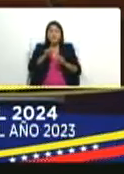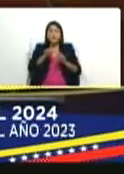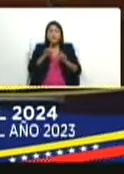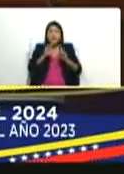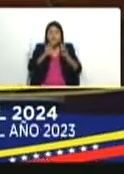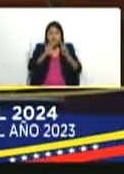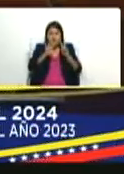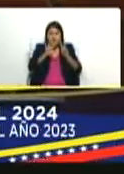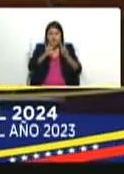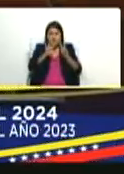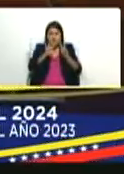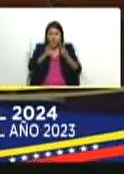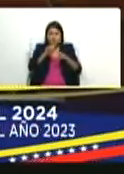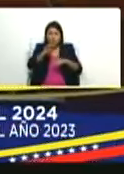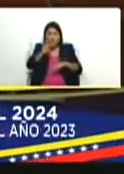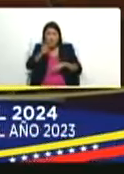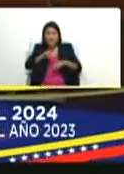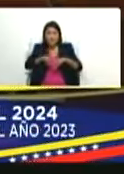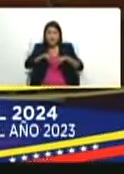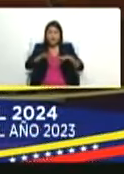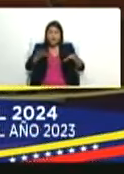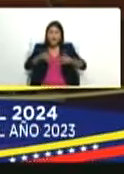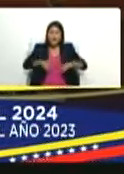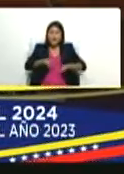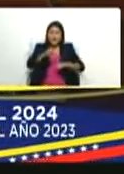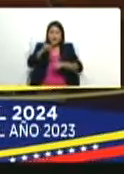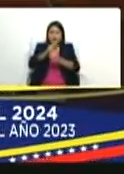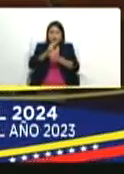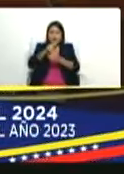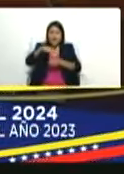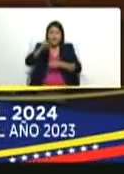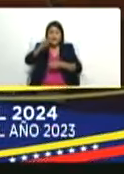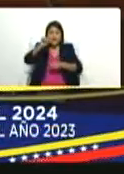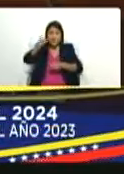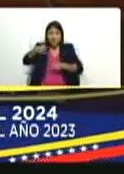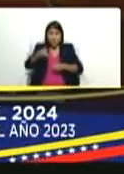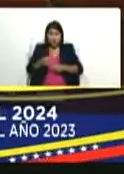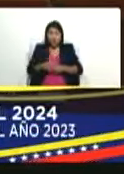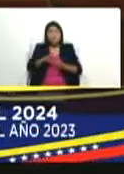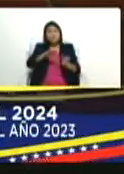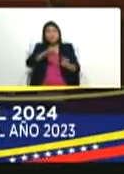1.704 hijas e hijos de nuestros trabajadores. Por otra parte,